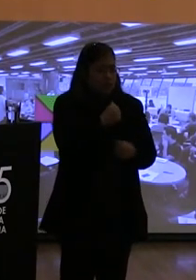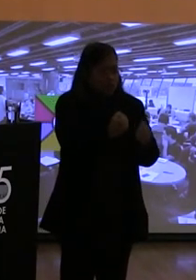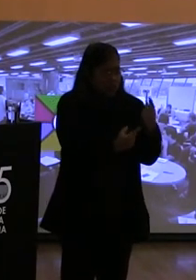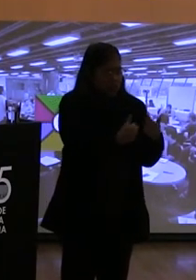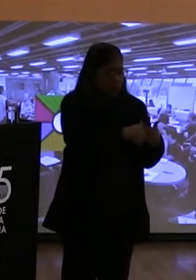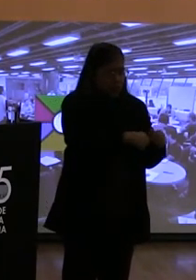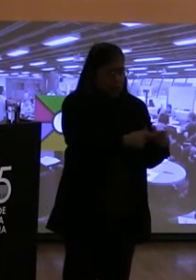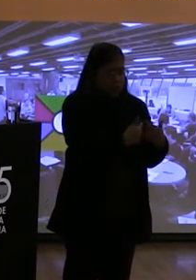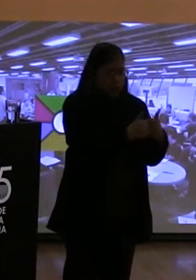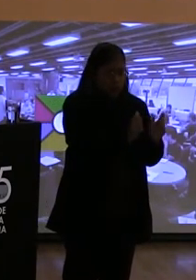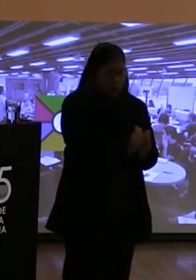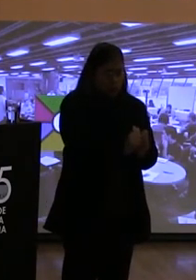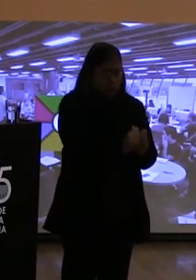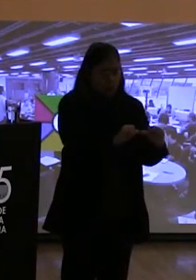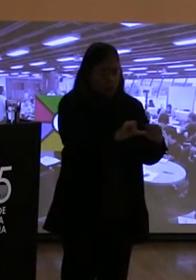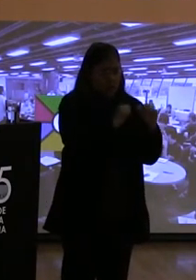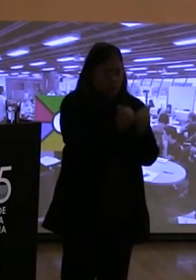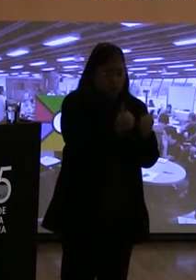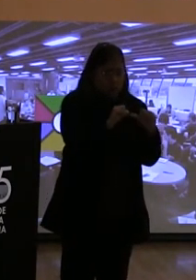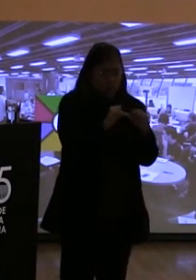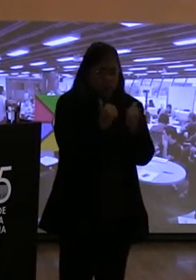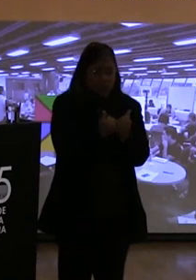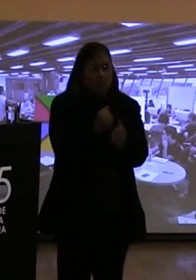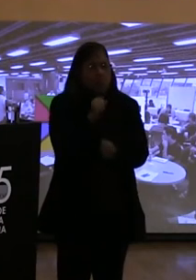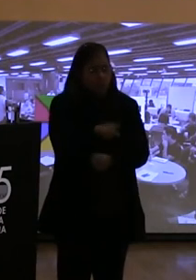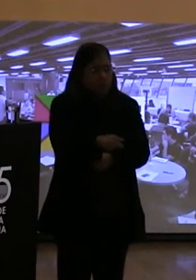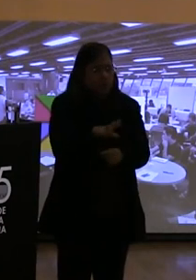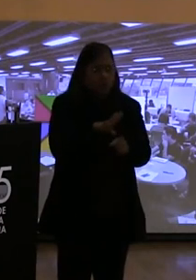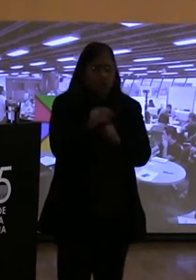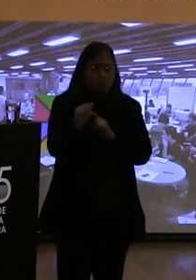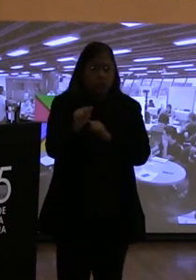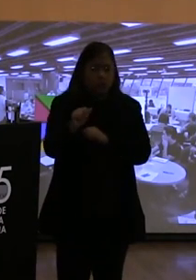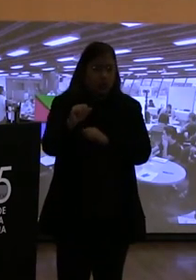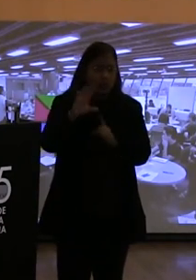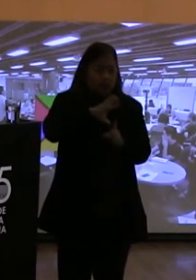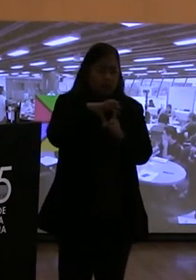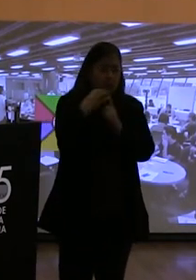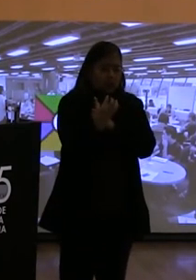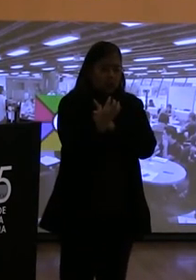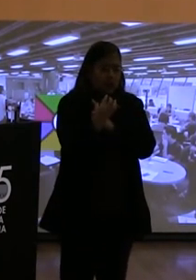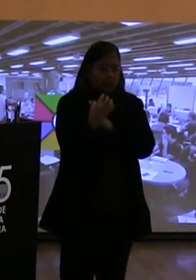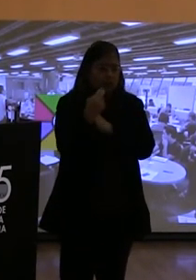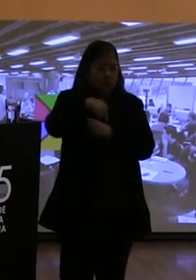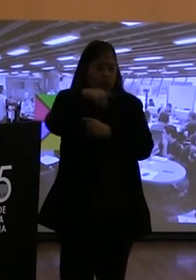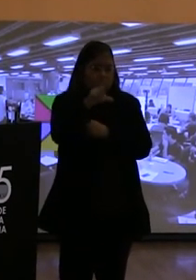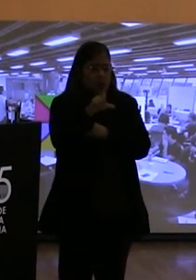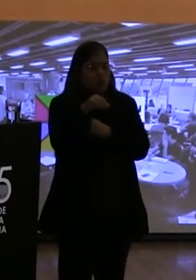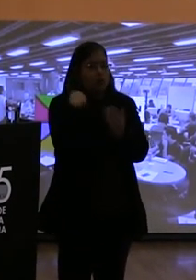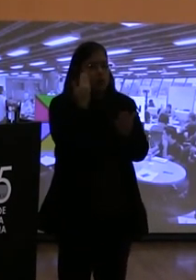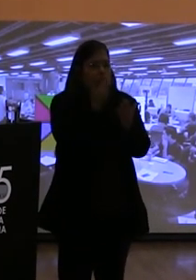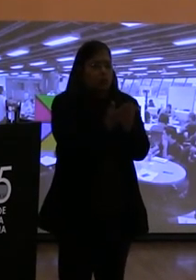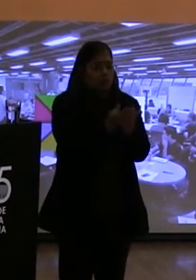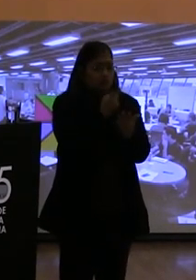presentamos una iniciativa de ley al congreso del estado para tener una ley de movilidad con un